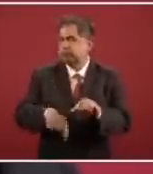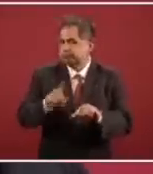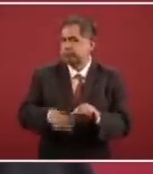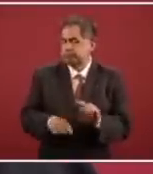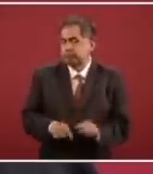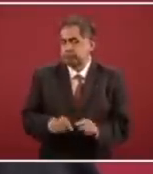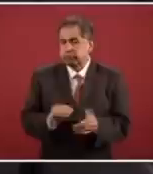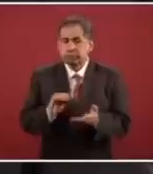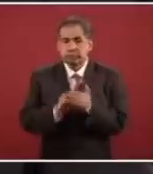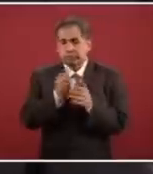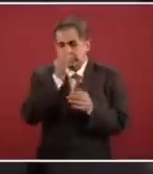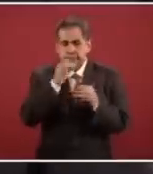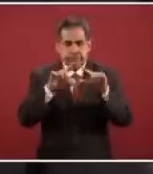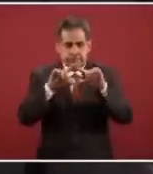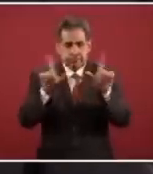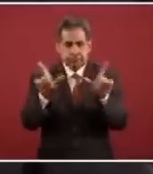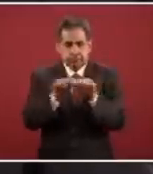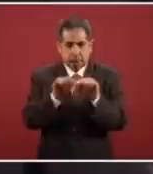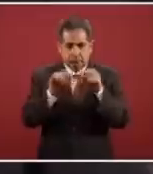fueron dos párrafos.